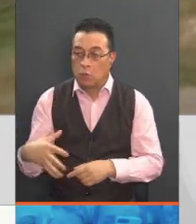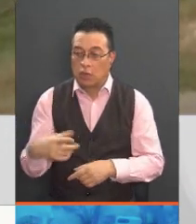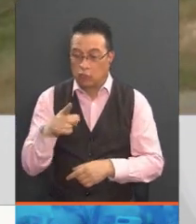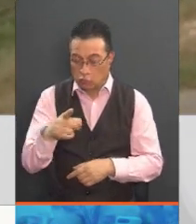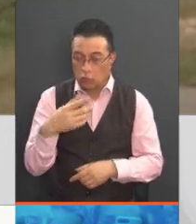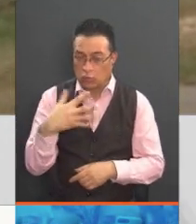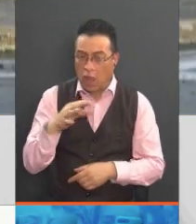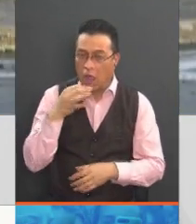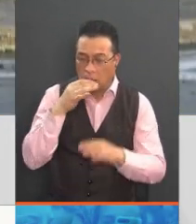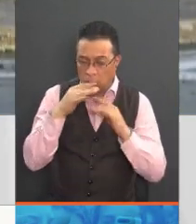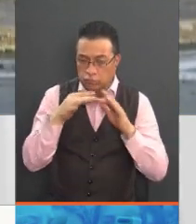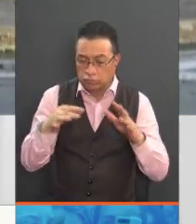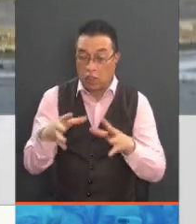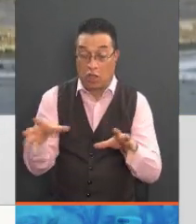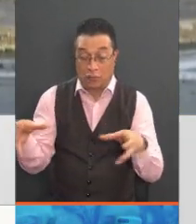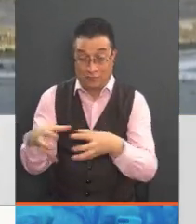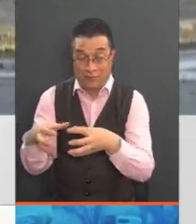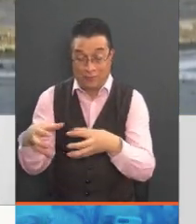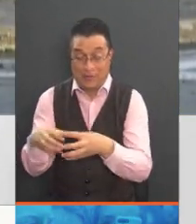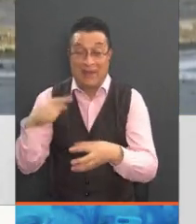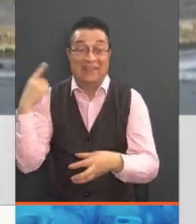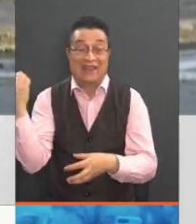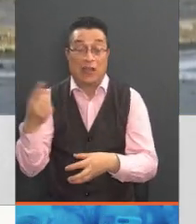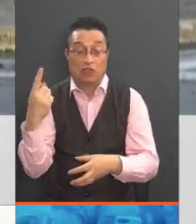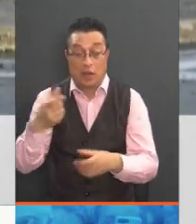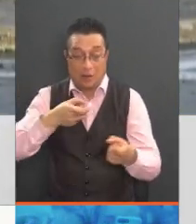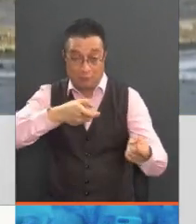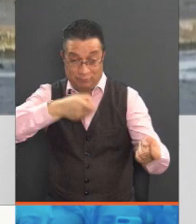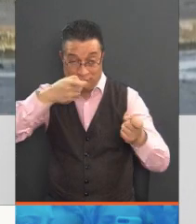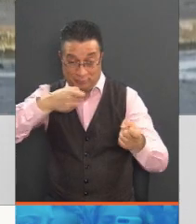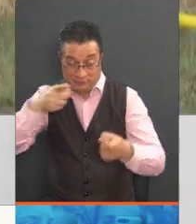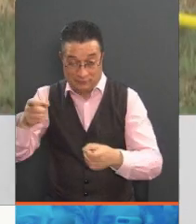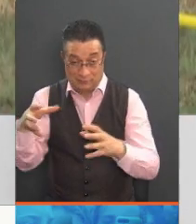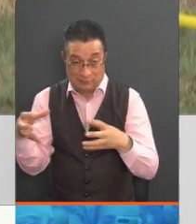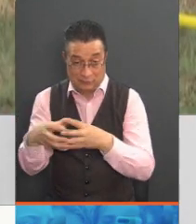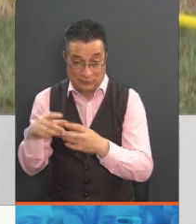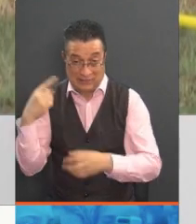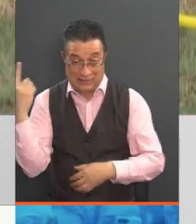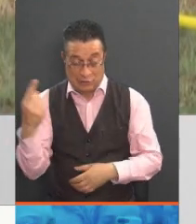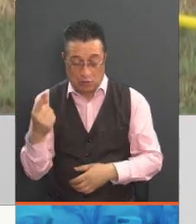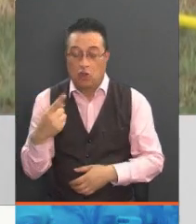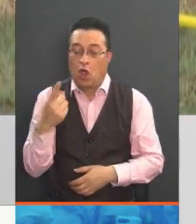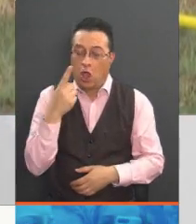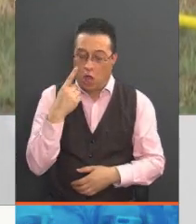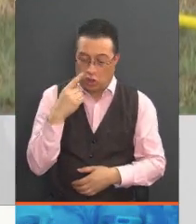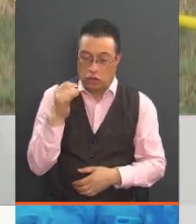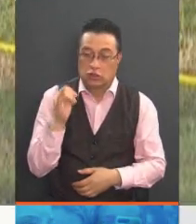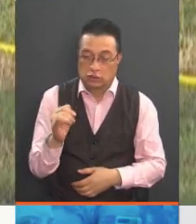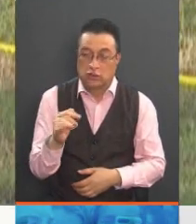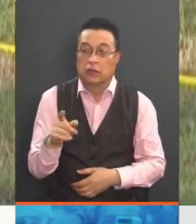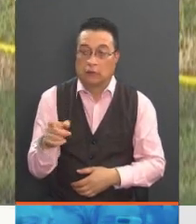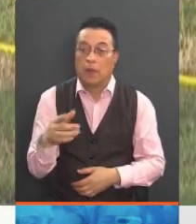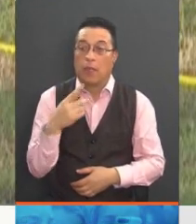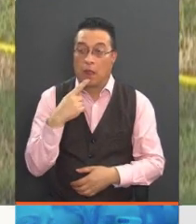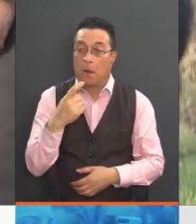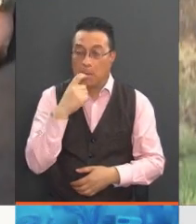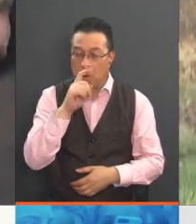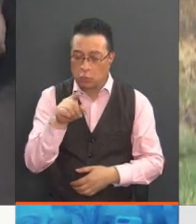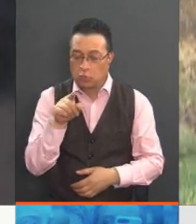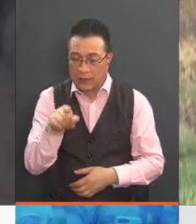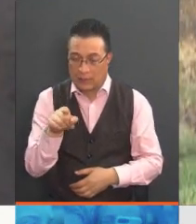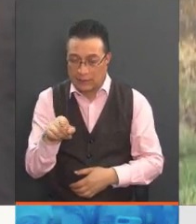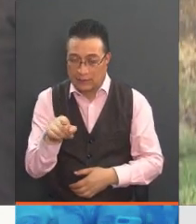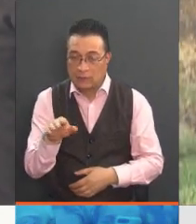Carlos, la Asociación Nacional de Rifle. ¿La ha escuchado? Sí, señor, escuchadísima. La conocemos de memoria. De hecho, Ramón, te iba a plantear la pregunta